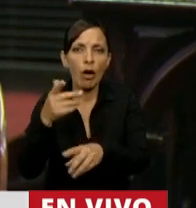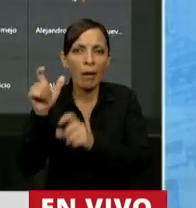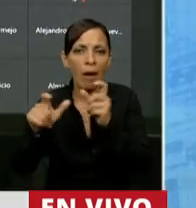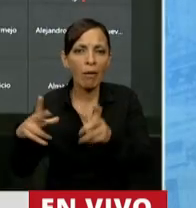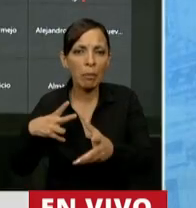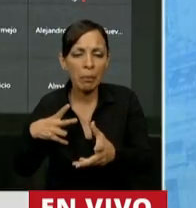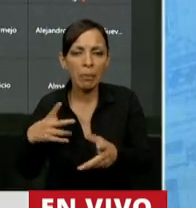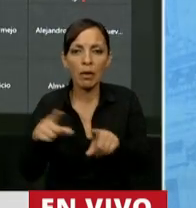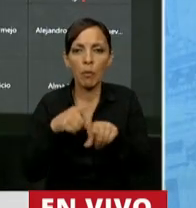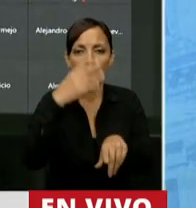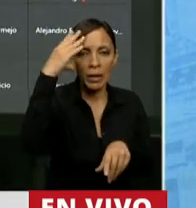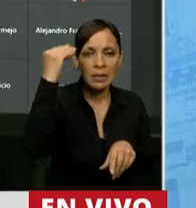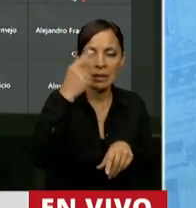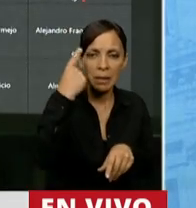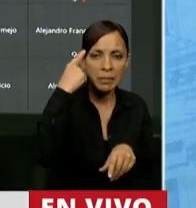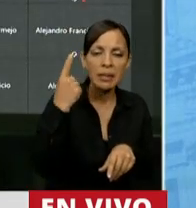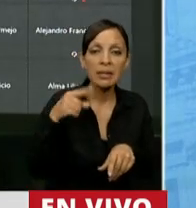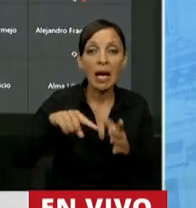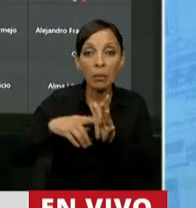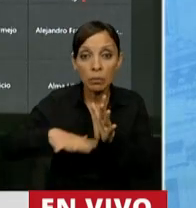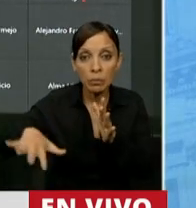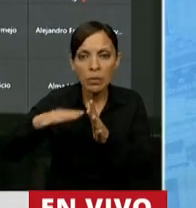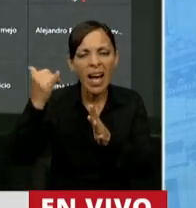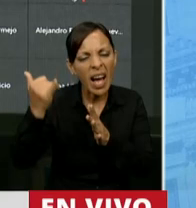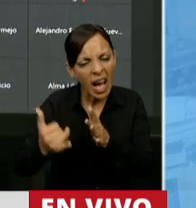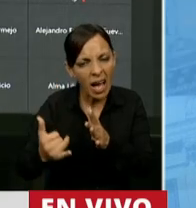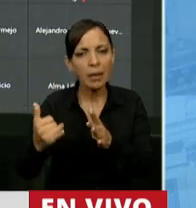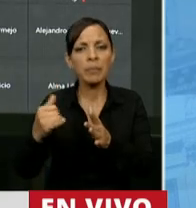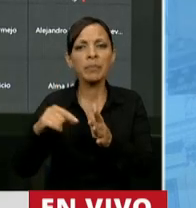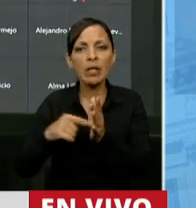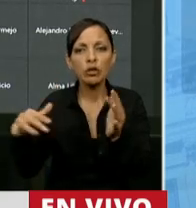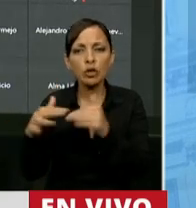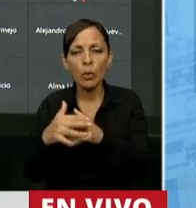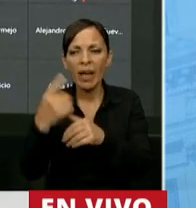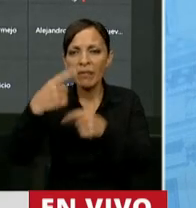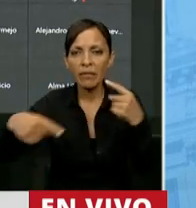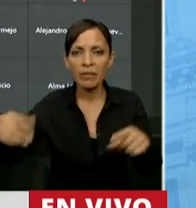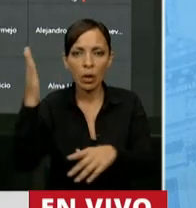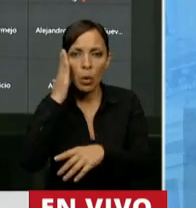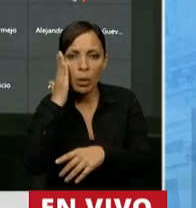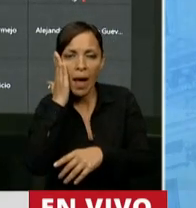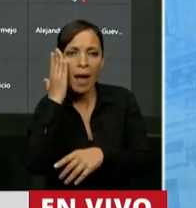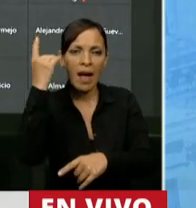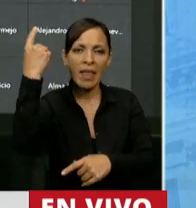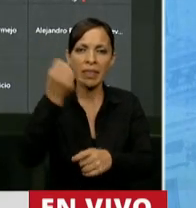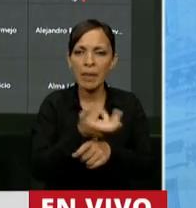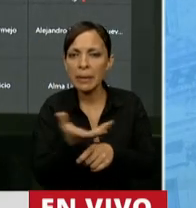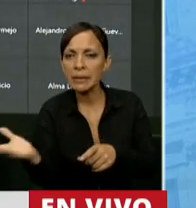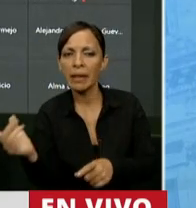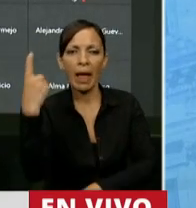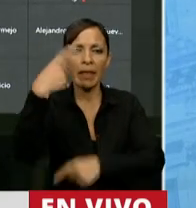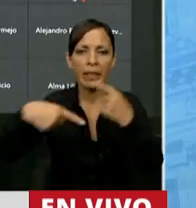Nación. Buenos Aires, la verdad, que es una ciudad solidaria, multicultural, plural,